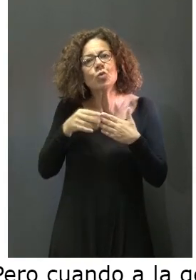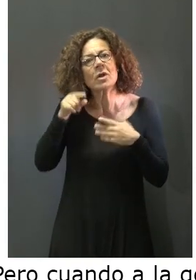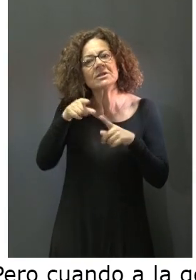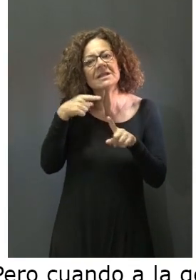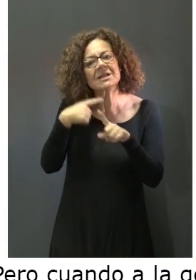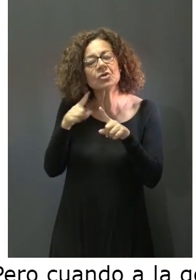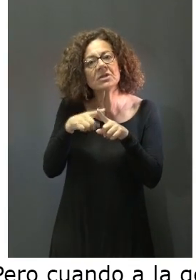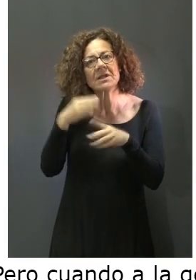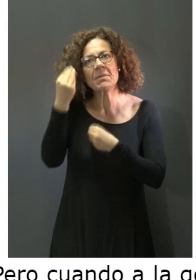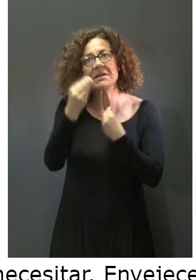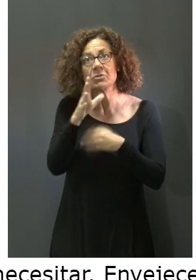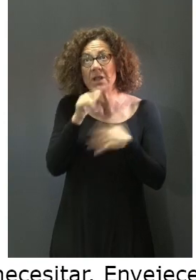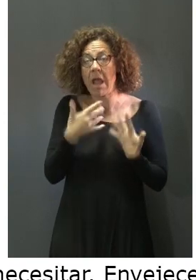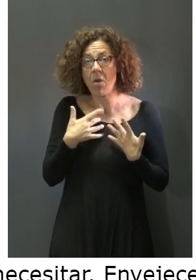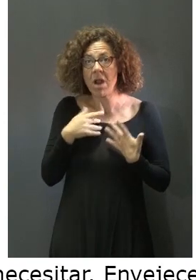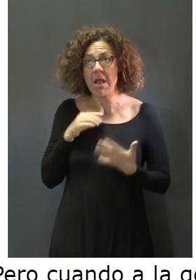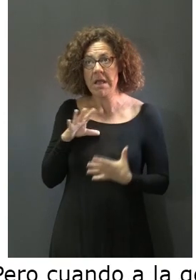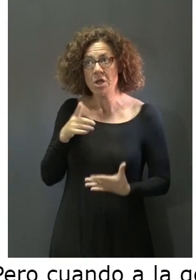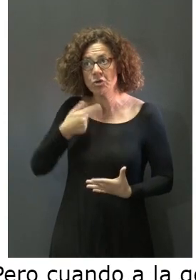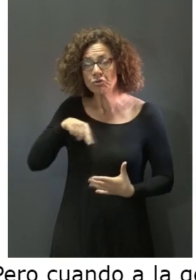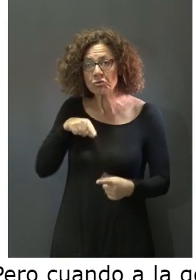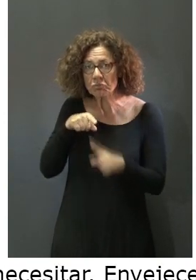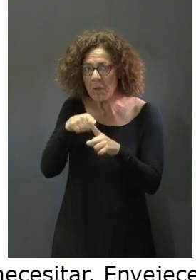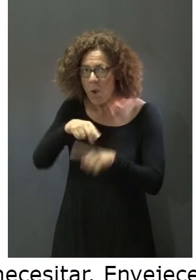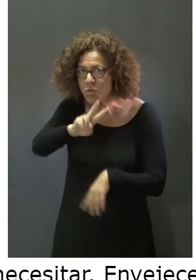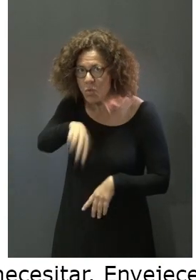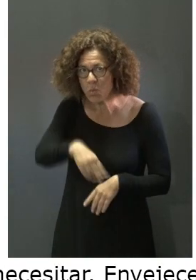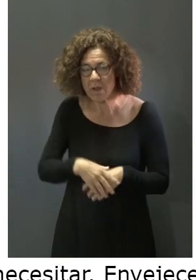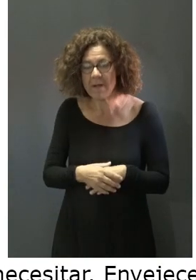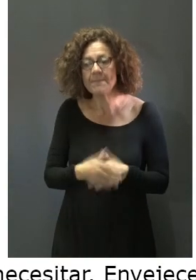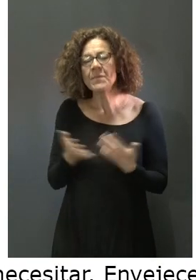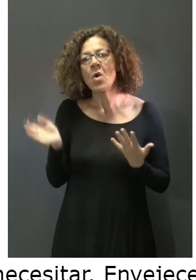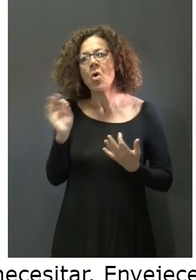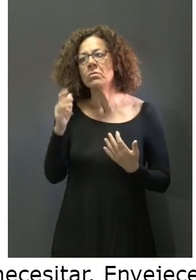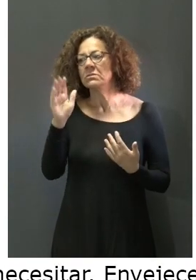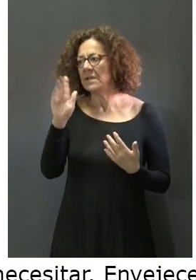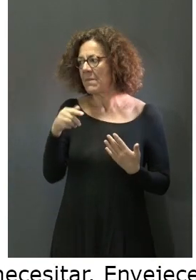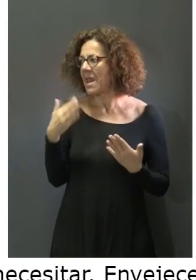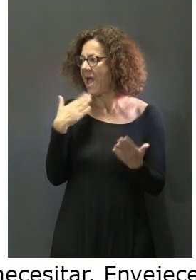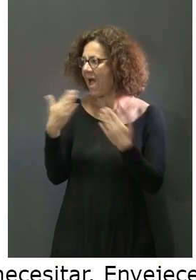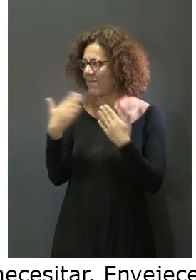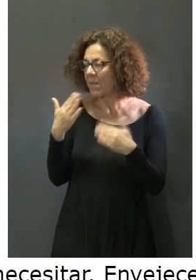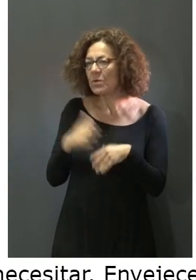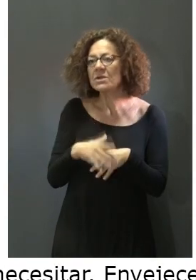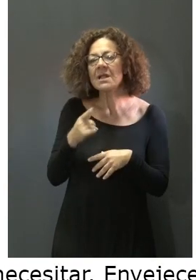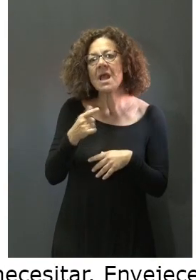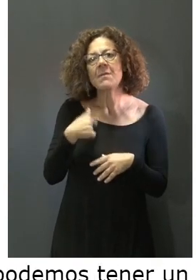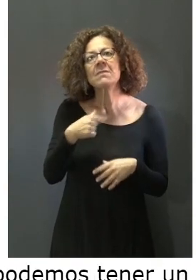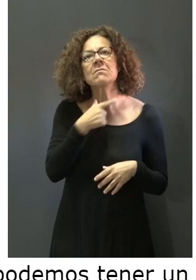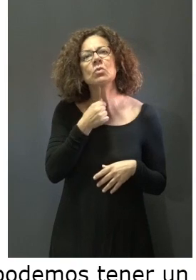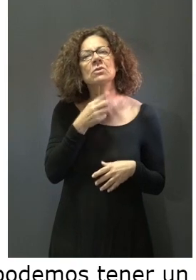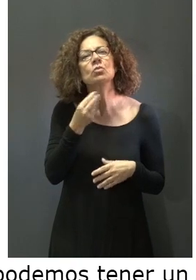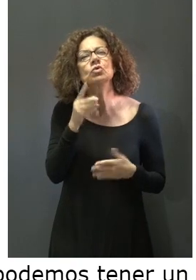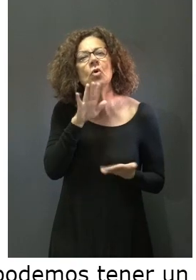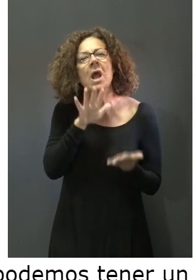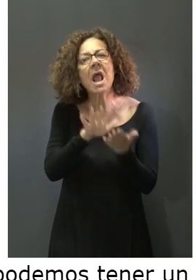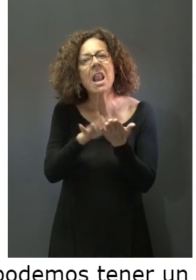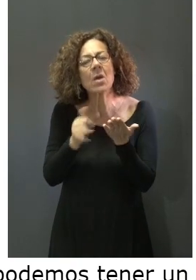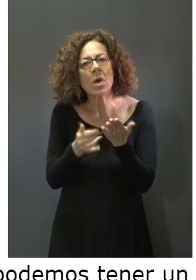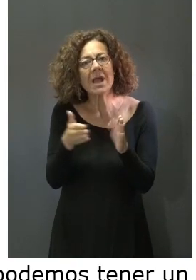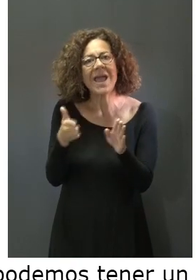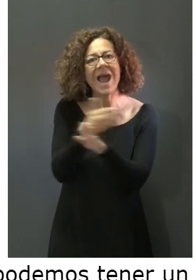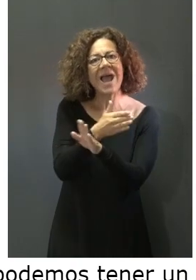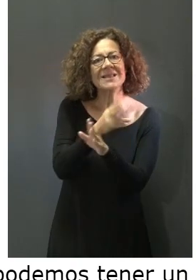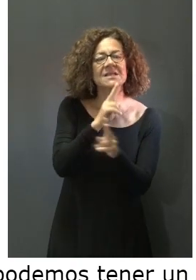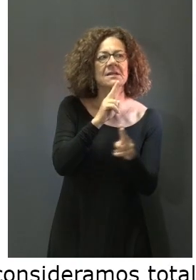consideramos ajenos totalmente a nosotros. Cuando se habla, además, como Carlos ha dicho, me gusta mucho el lenguaje, eso, que antes se llama